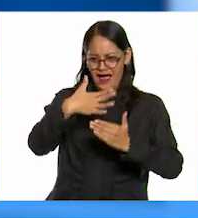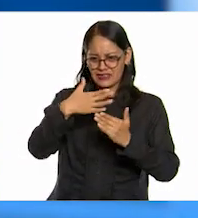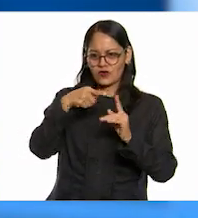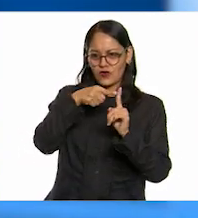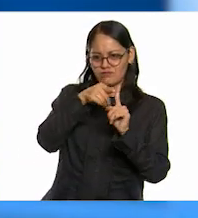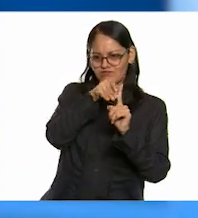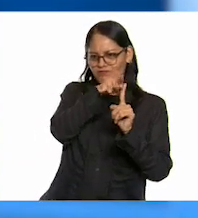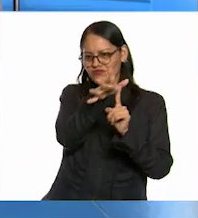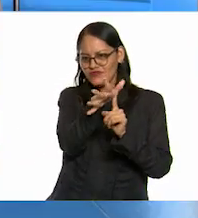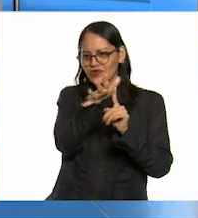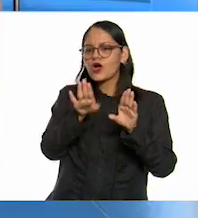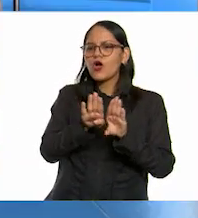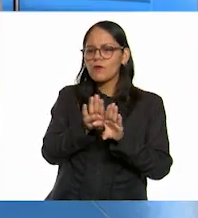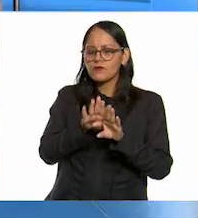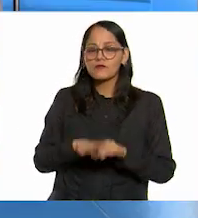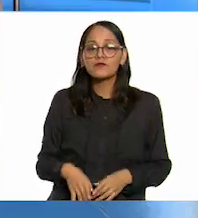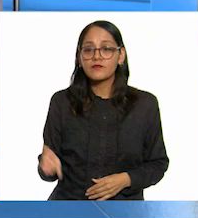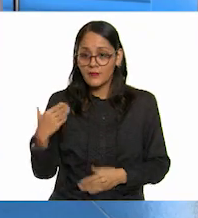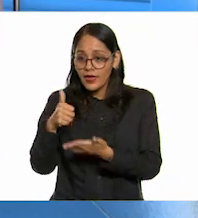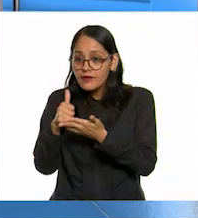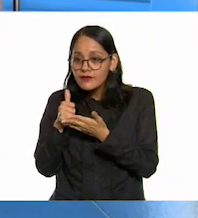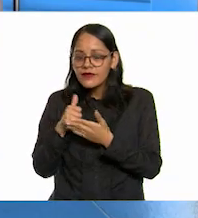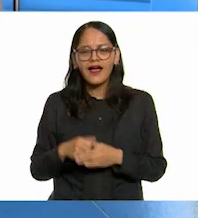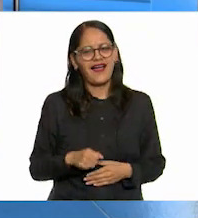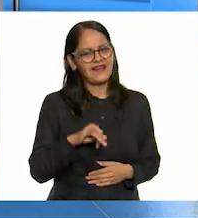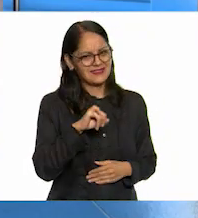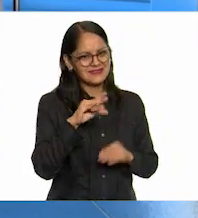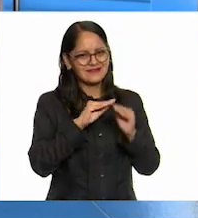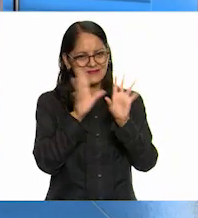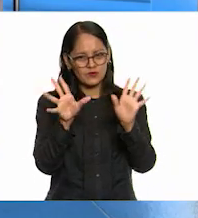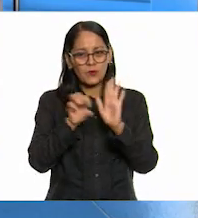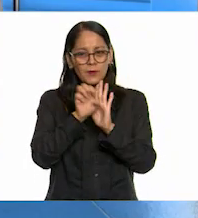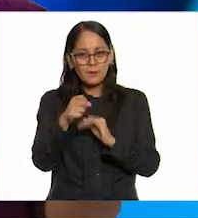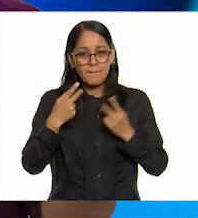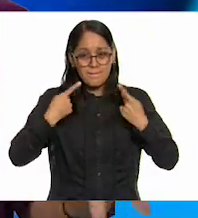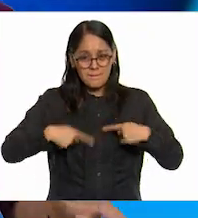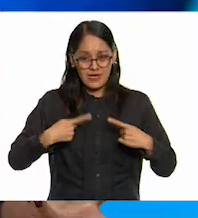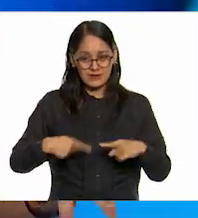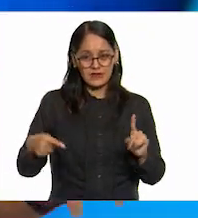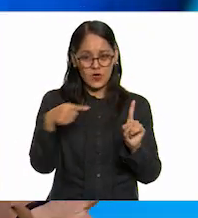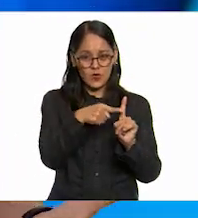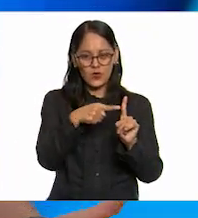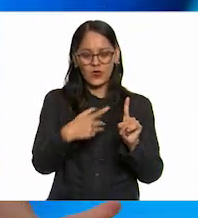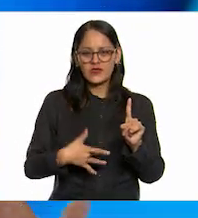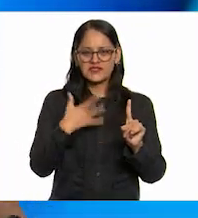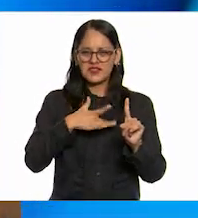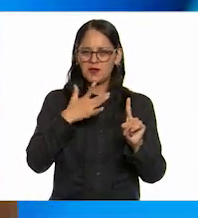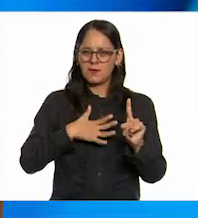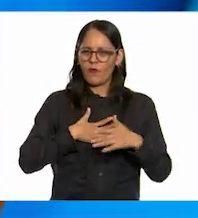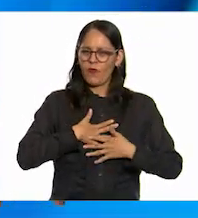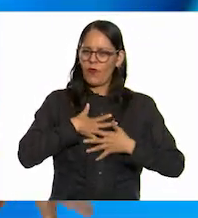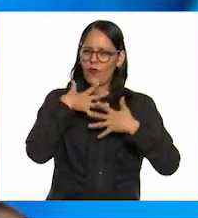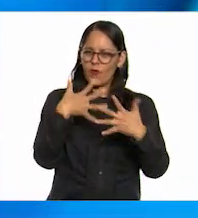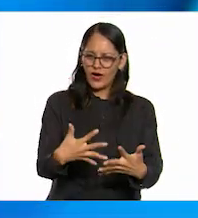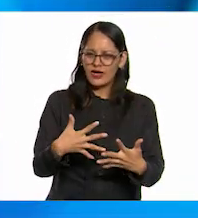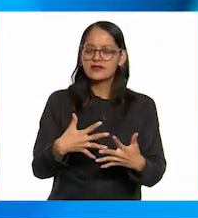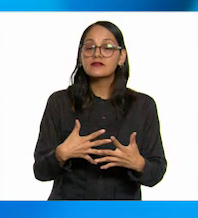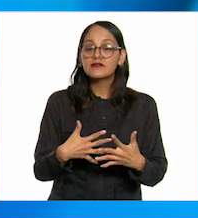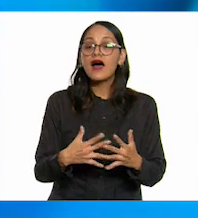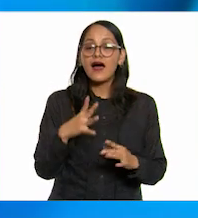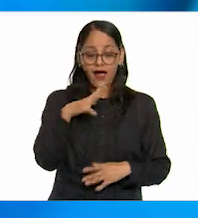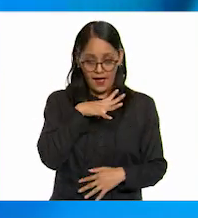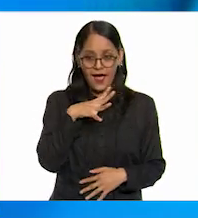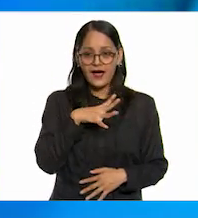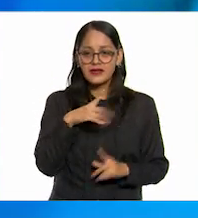ayudar? Ah, bueno, claro. Cuando una persona experimenta asco, principalmente hay